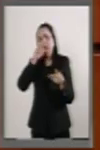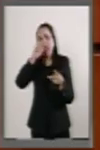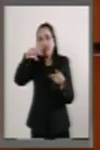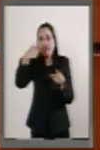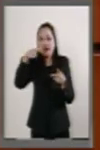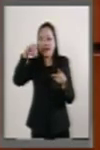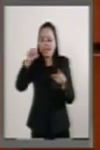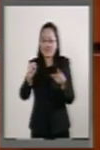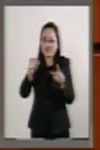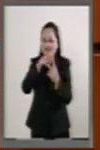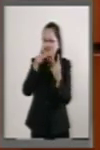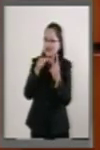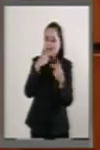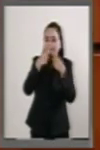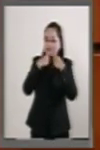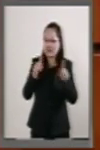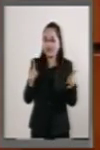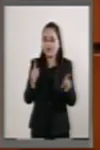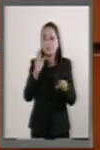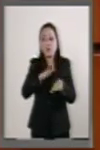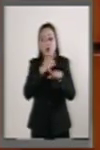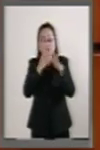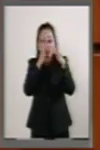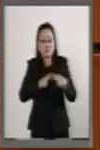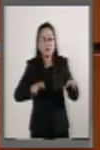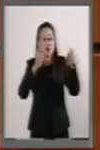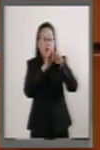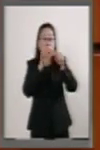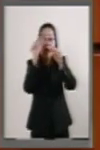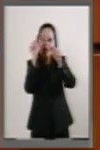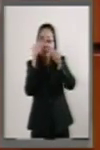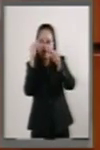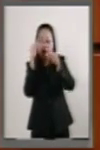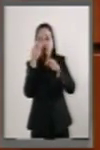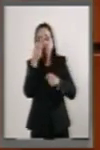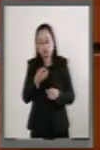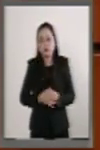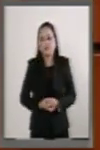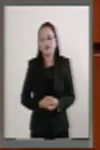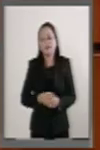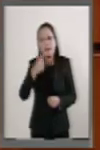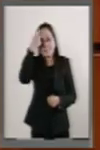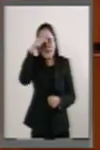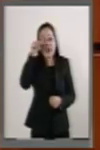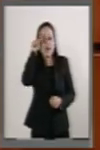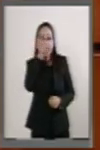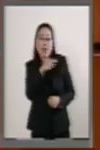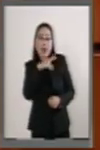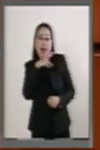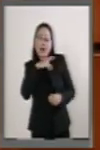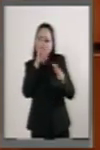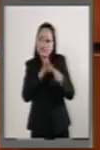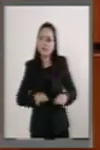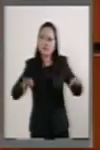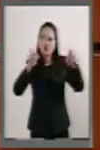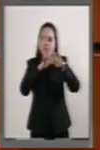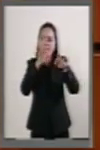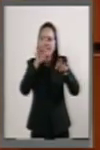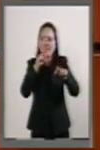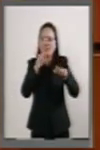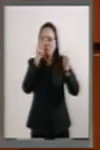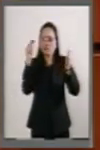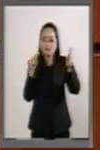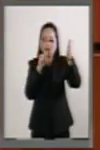acento. Por eso, para Doni, era importante la diéresis. Miren, déjenme